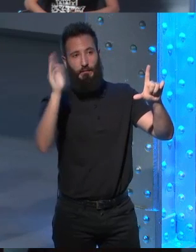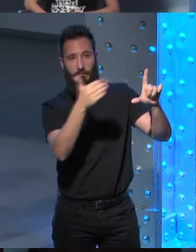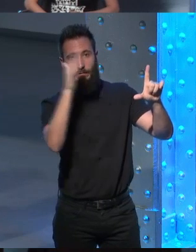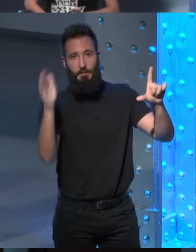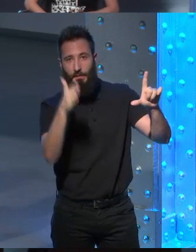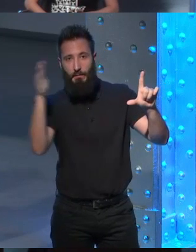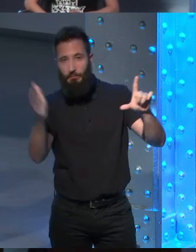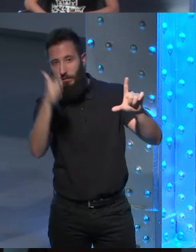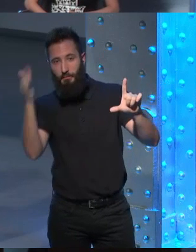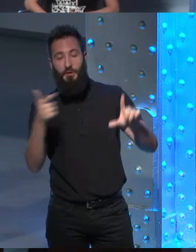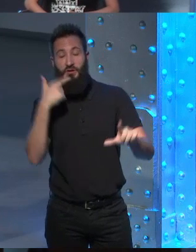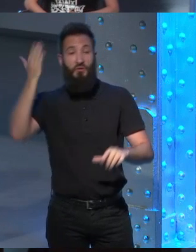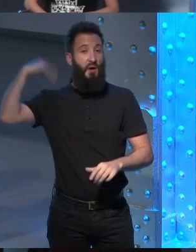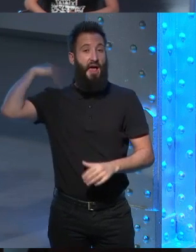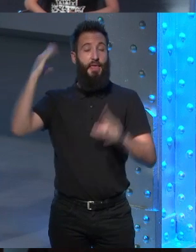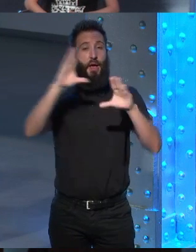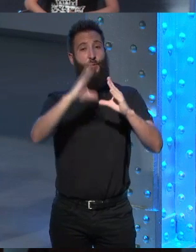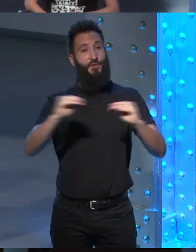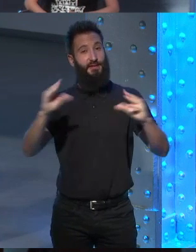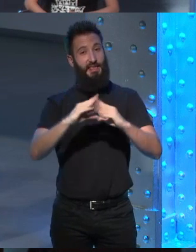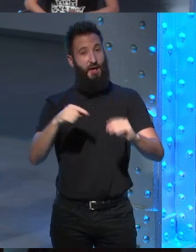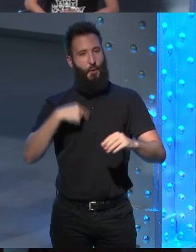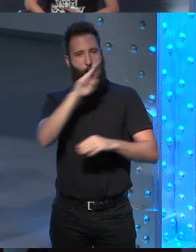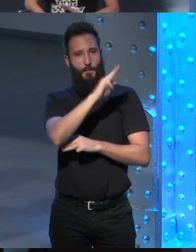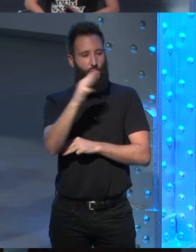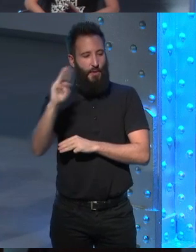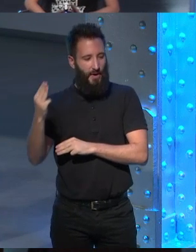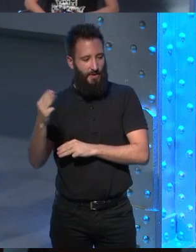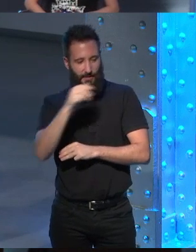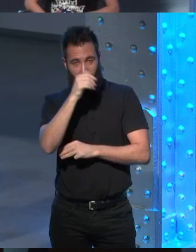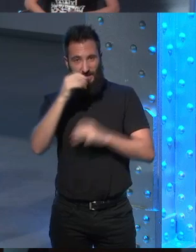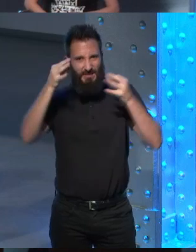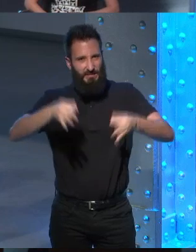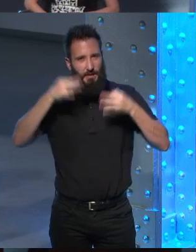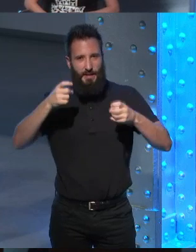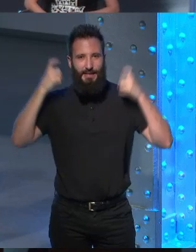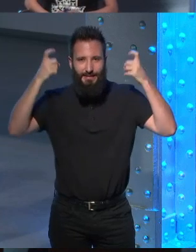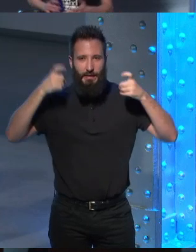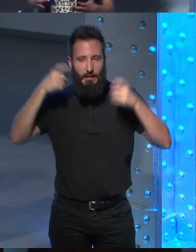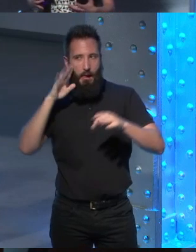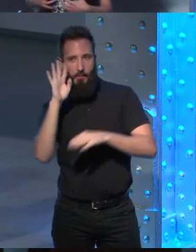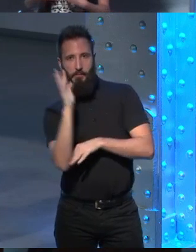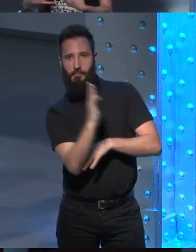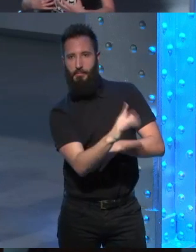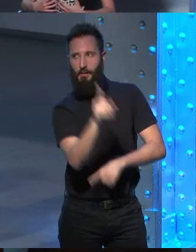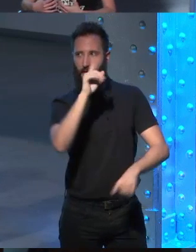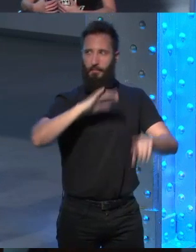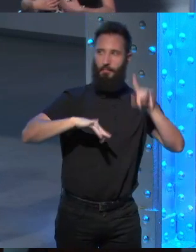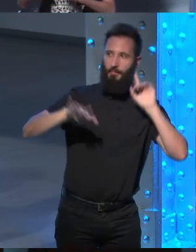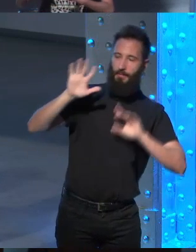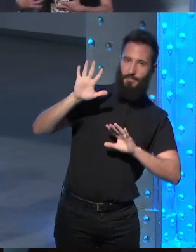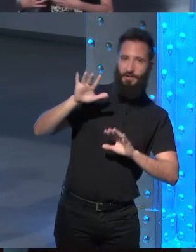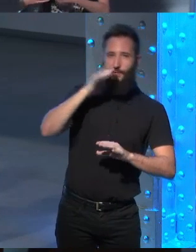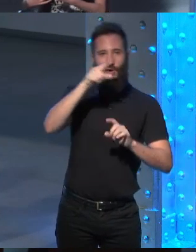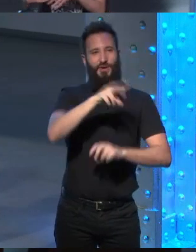utilizado el PowerPoint, yo también tengo una edad, ¿verdad? Y lo he utilizado siempre como maniobra de distracción. O sea, sí que es verdad que es como